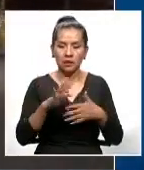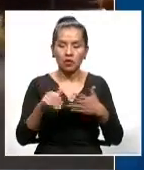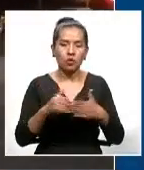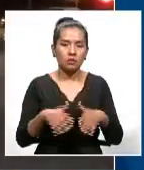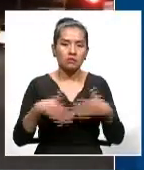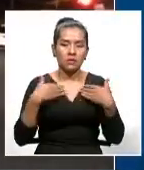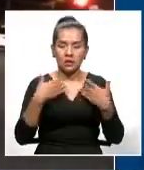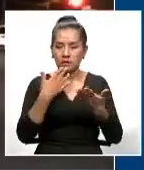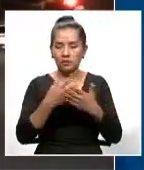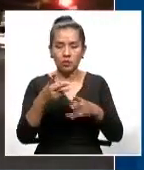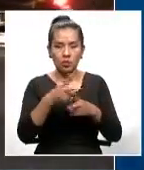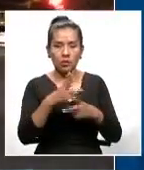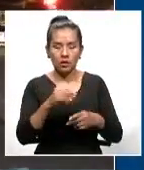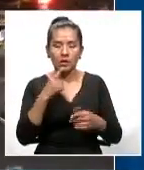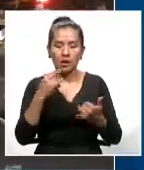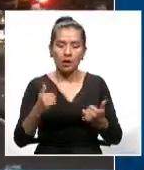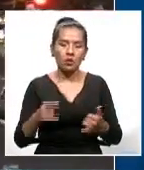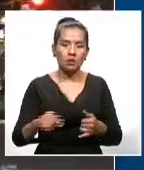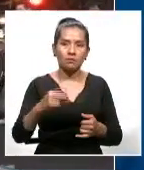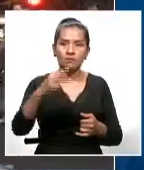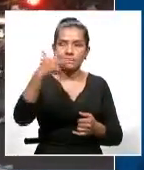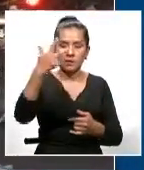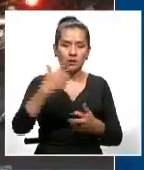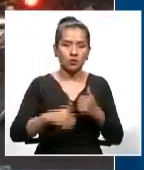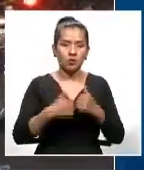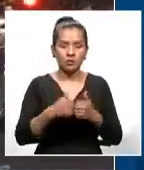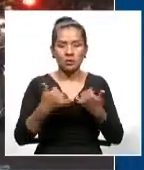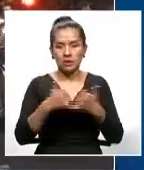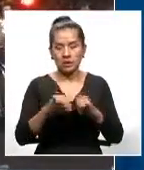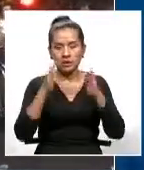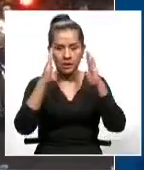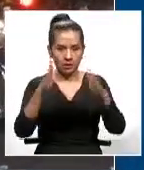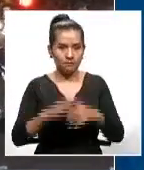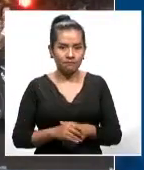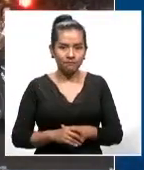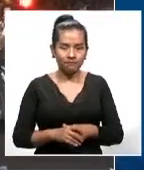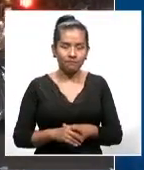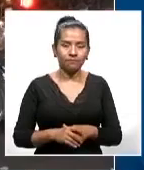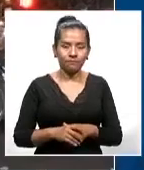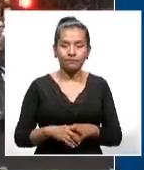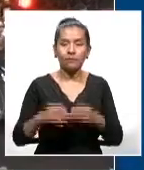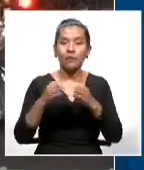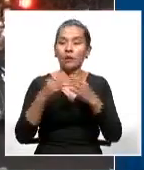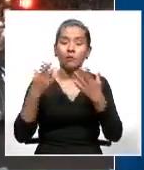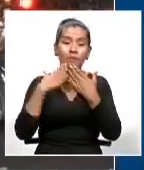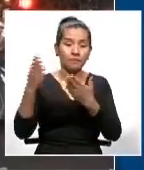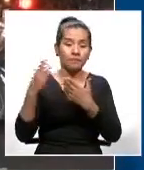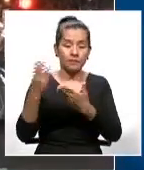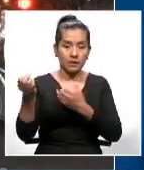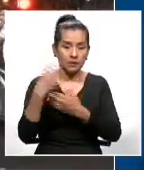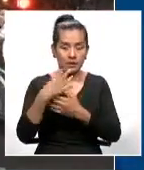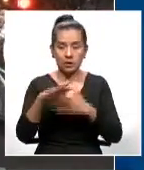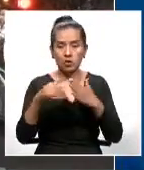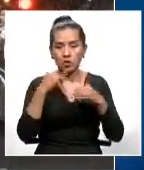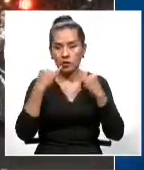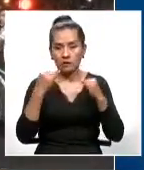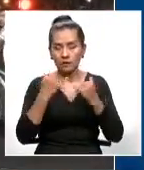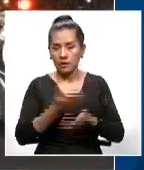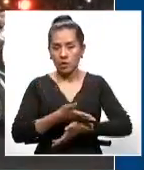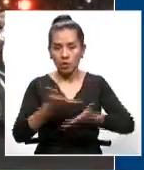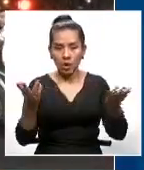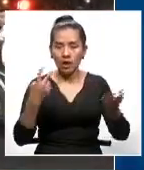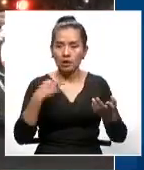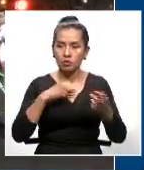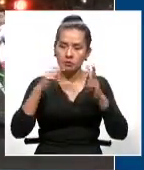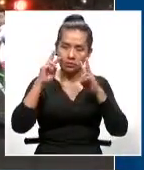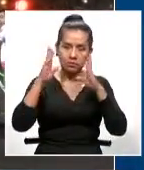la planta alta y poder apagar este incendio. Bien, muchísimas gracias. Vamos a estar a la expectativa de cualquier informe que se haga